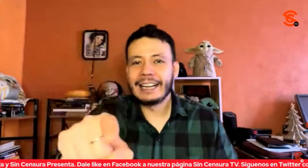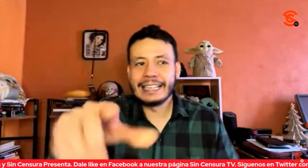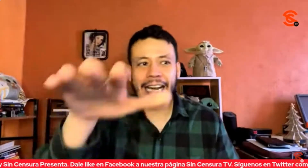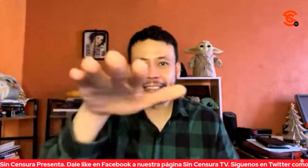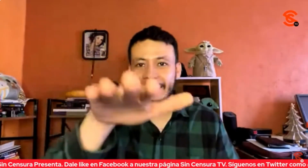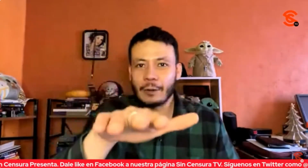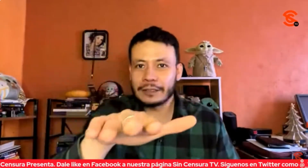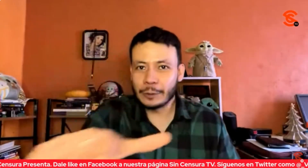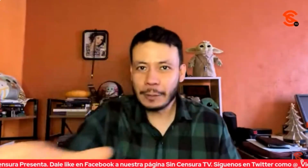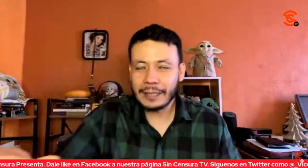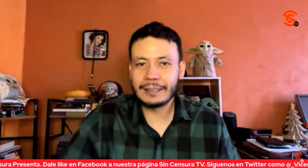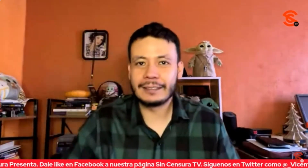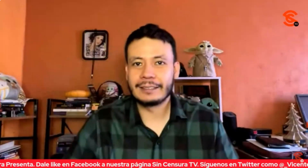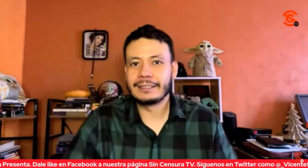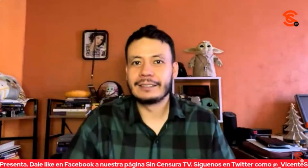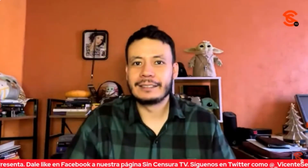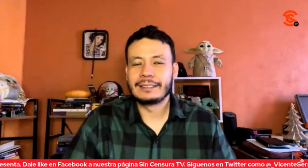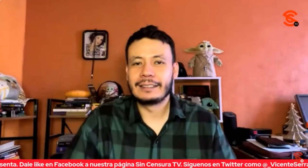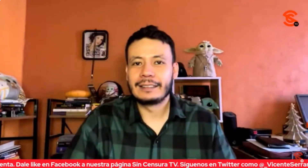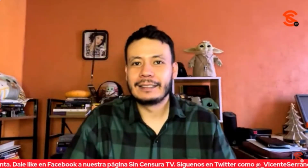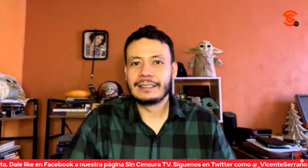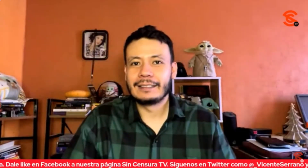quieren hacerlo a su nivel.